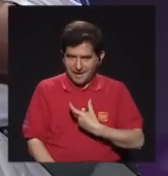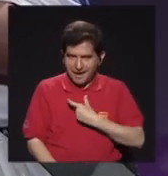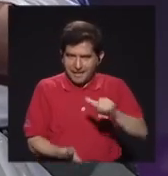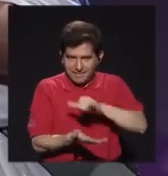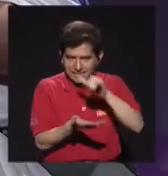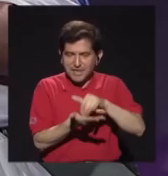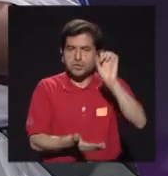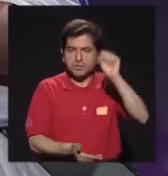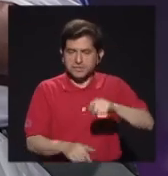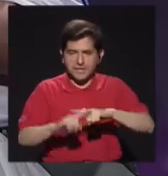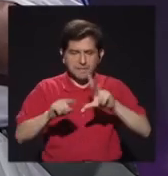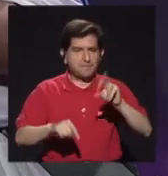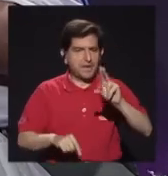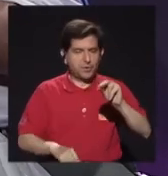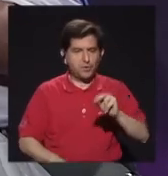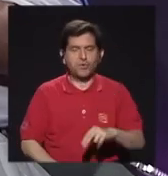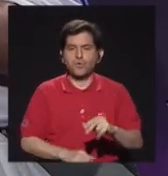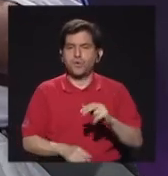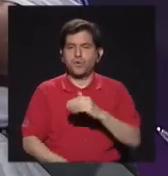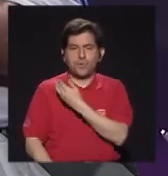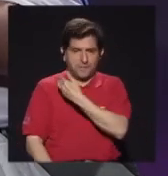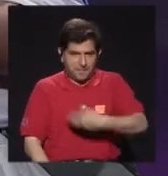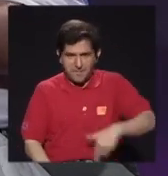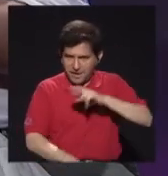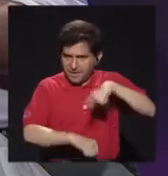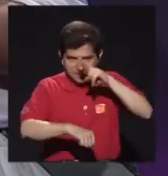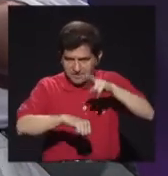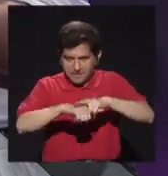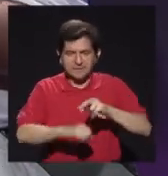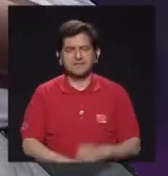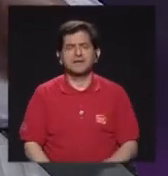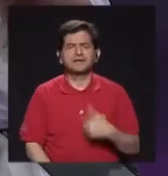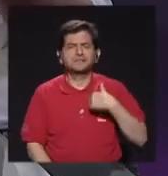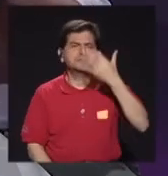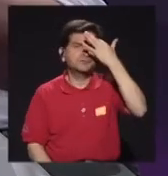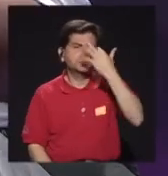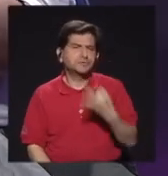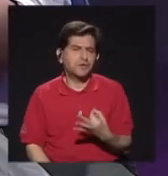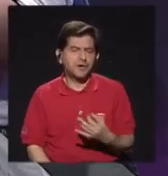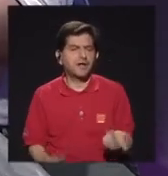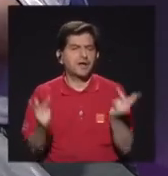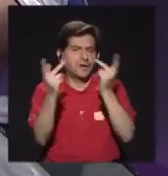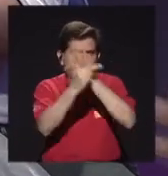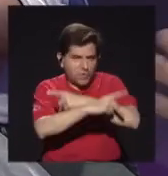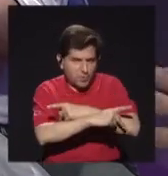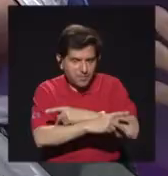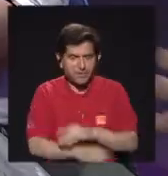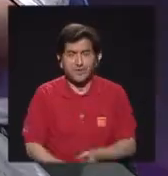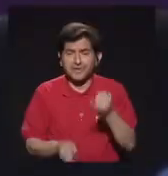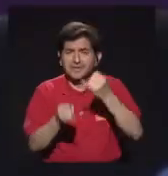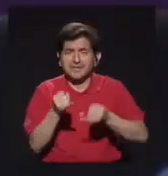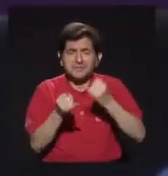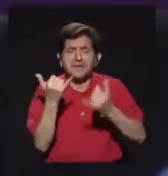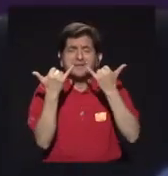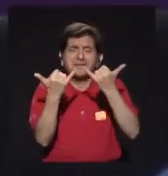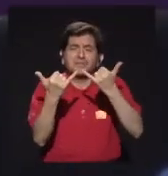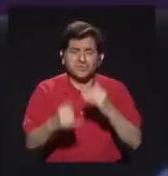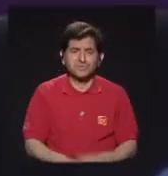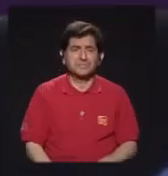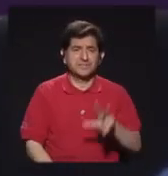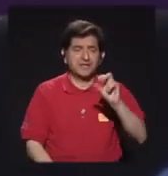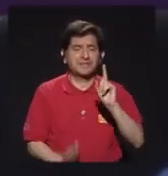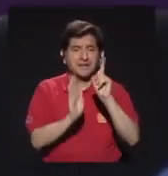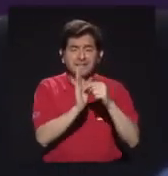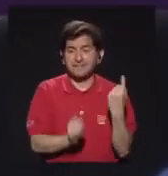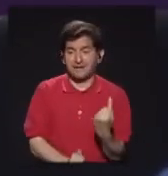mirando les resultó para la presidencia de la república creo que hay lo peor de ella vamos cerrando 7 30 segundos aquí